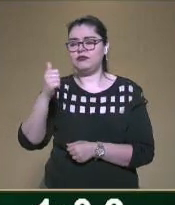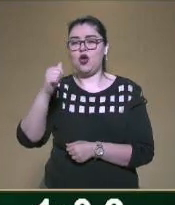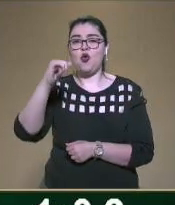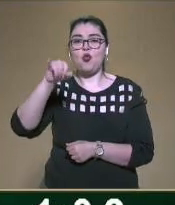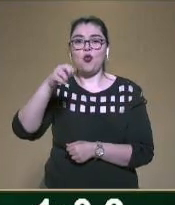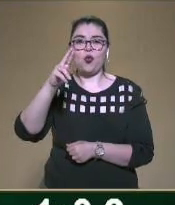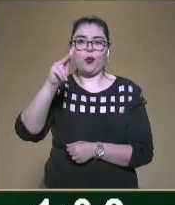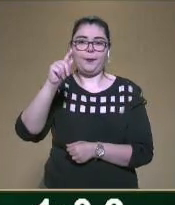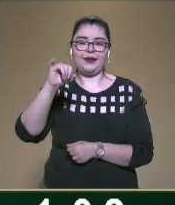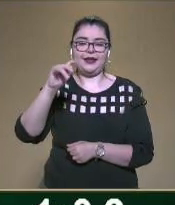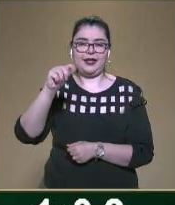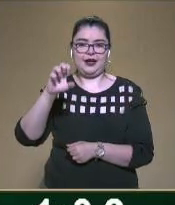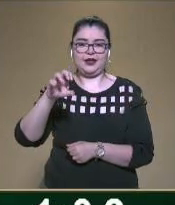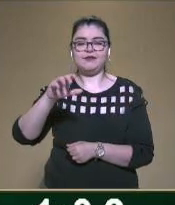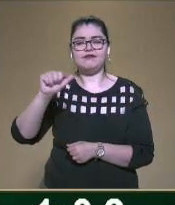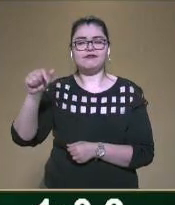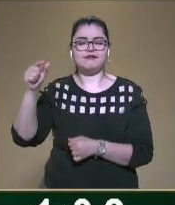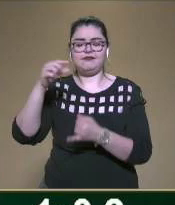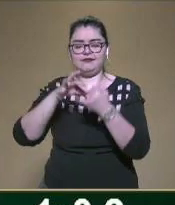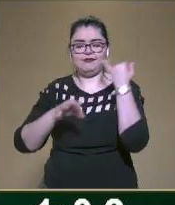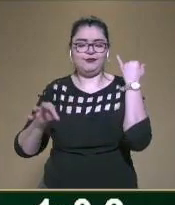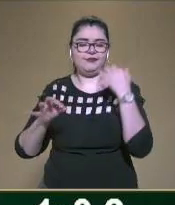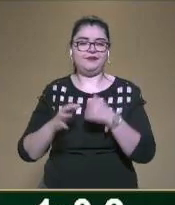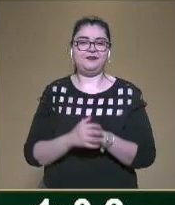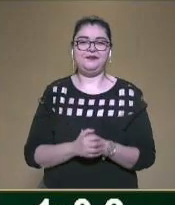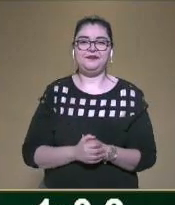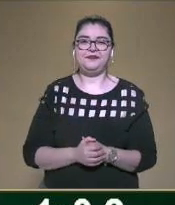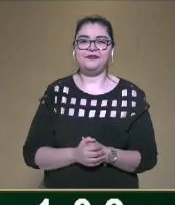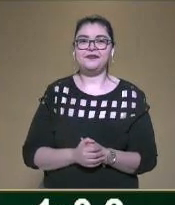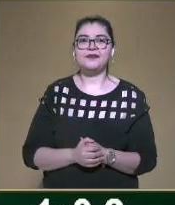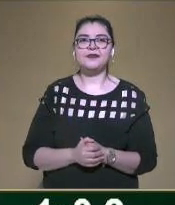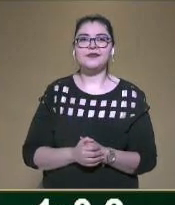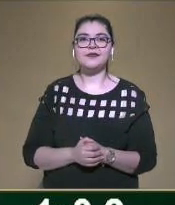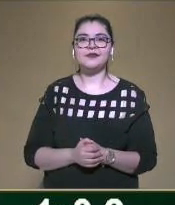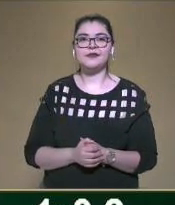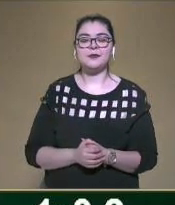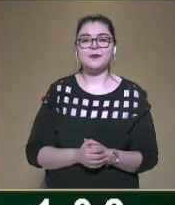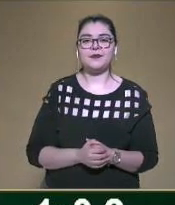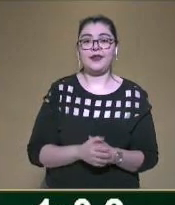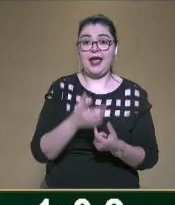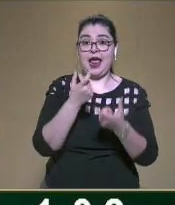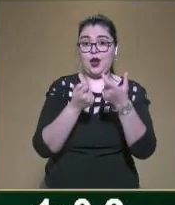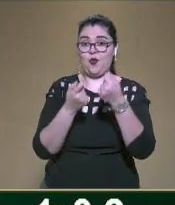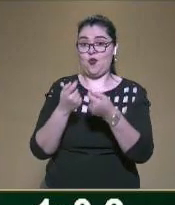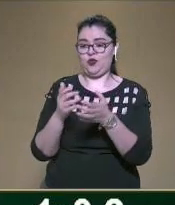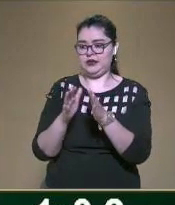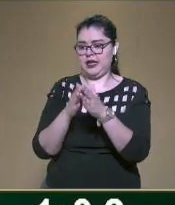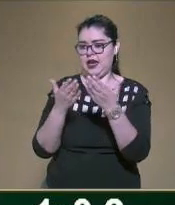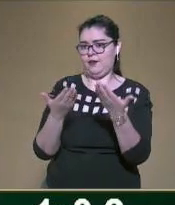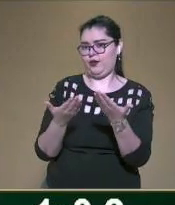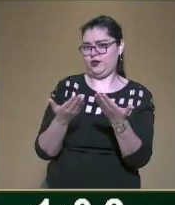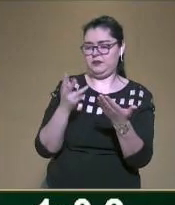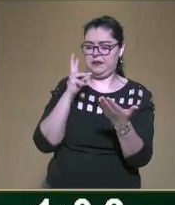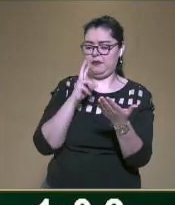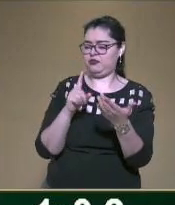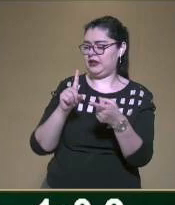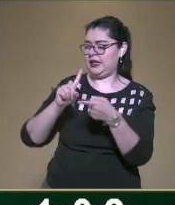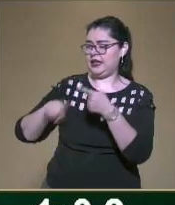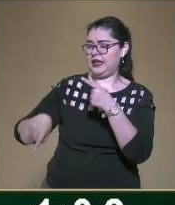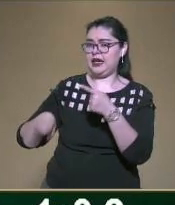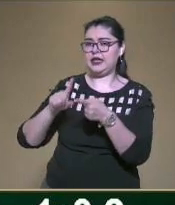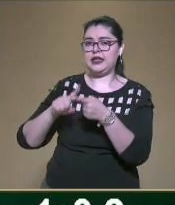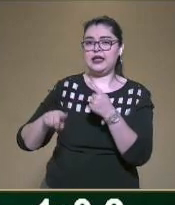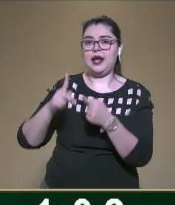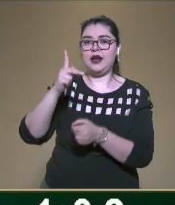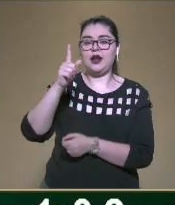Saturno, Urano, Neptuno y Plutón. En algunas partes, ¿verdad? En algunos libros se quita Plutón porque se ha considerado ya como una estrella